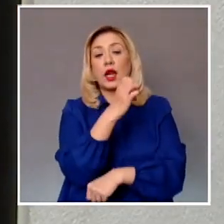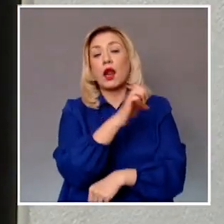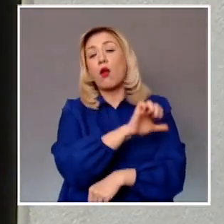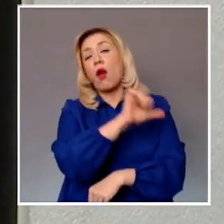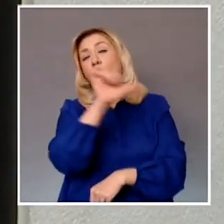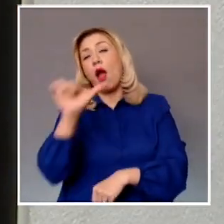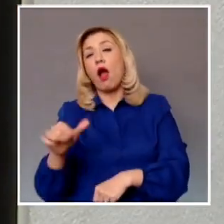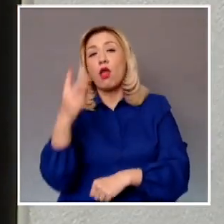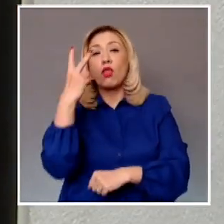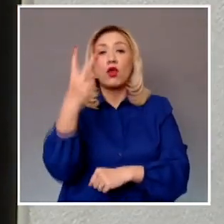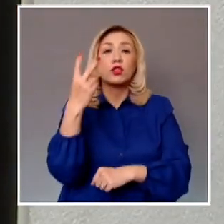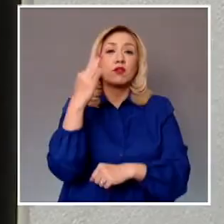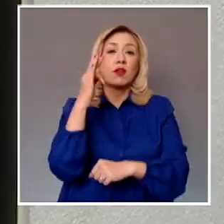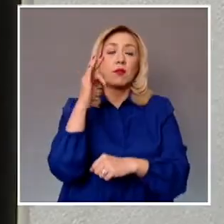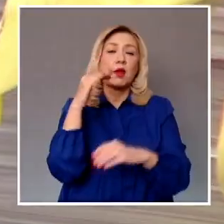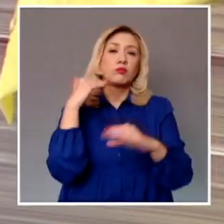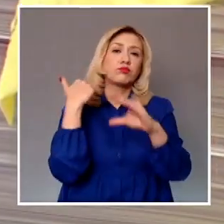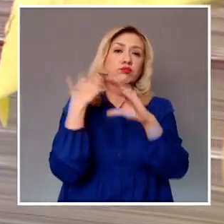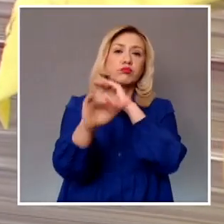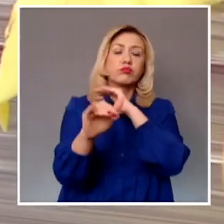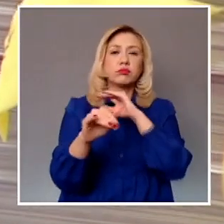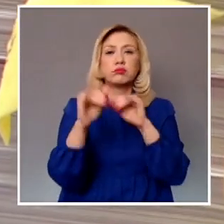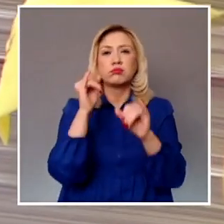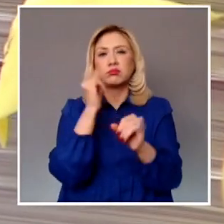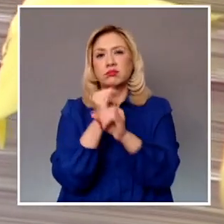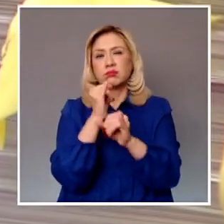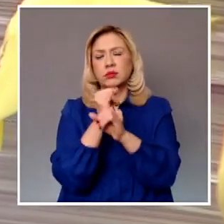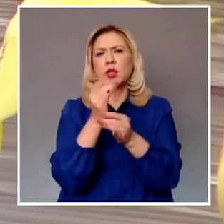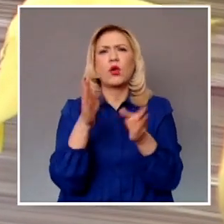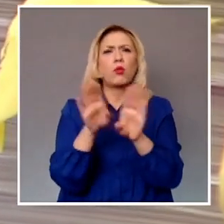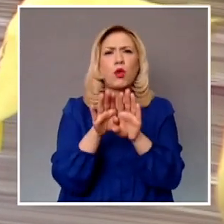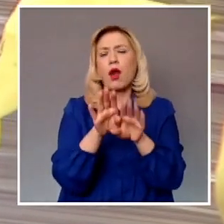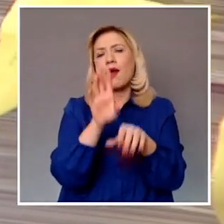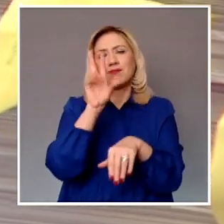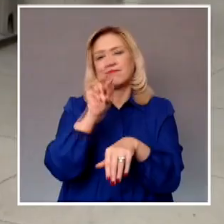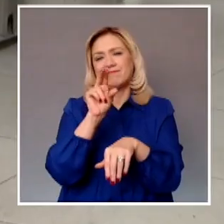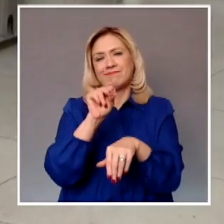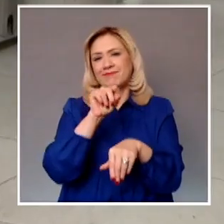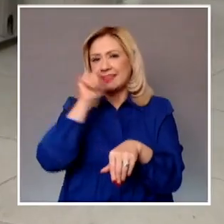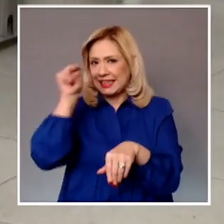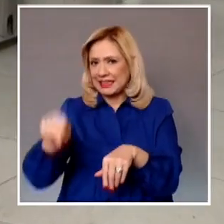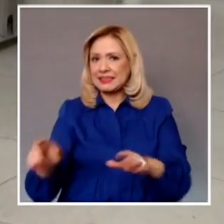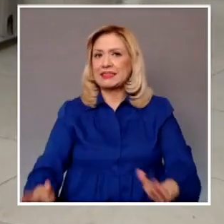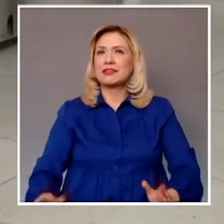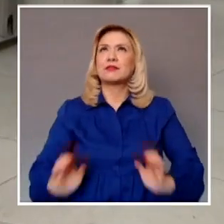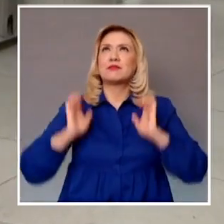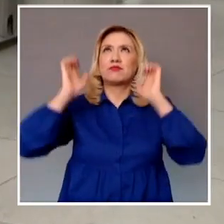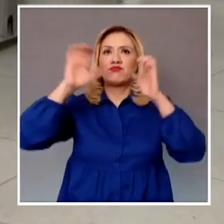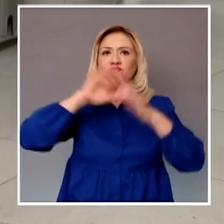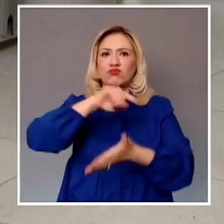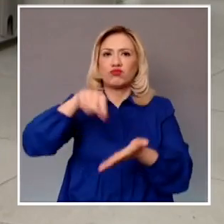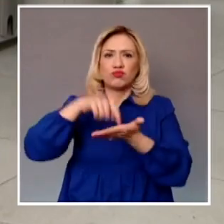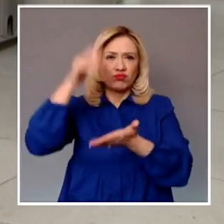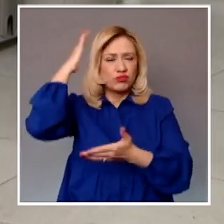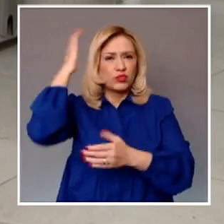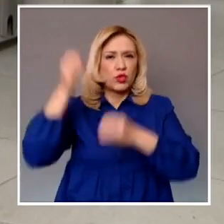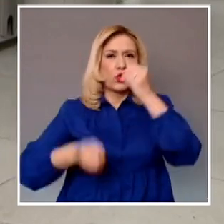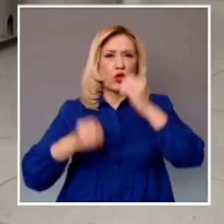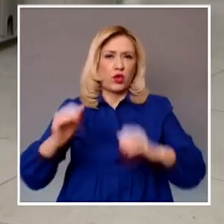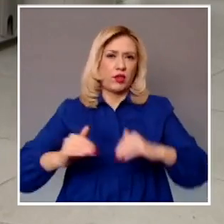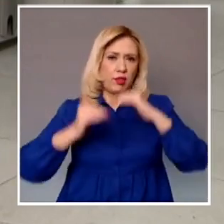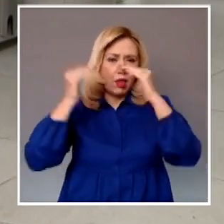buzón judicial ubicado en el edificio sede de la Suprema Corte o bien mediante la FIREL por el módulo de promociones del